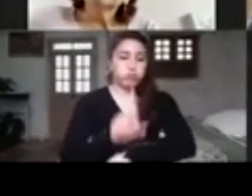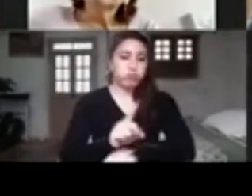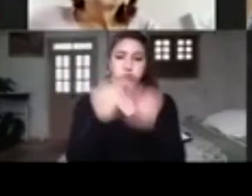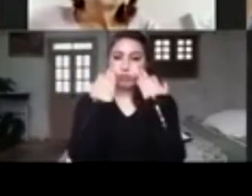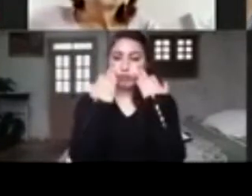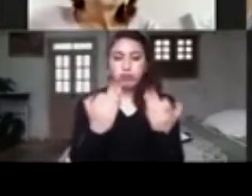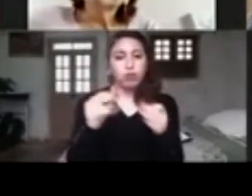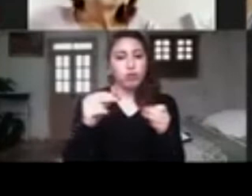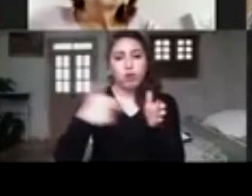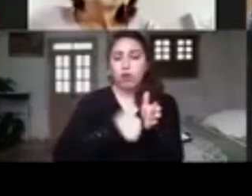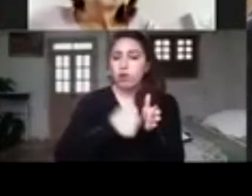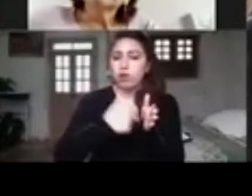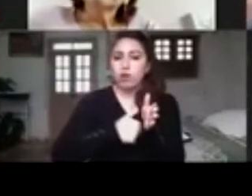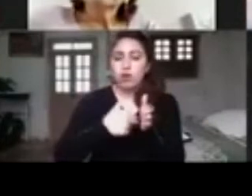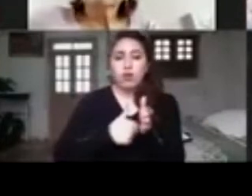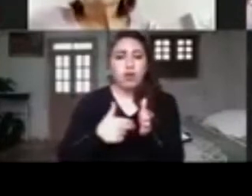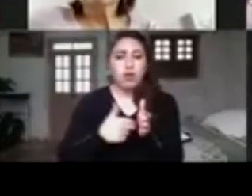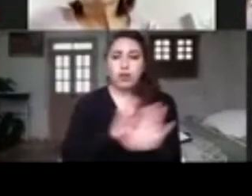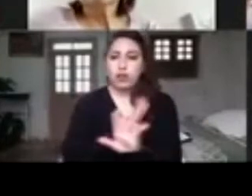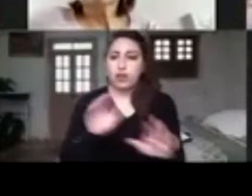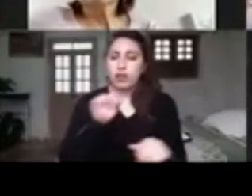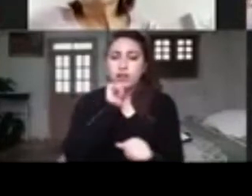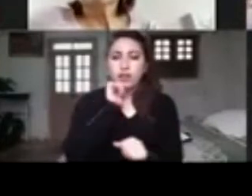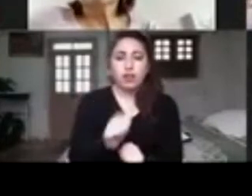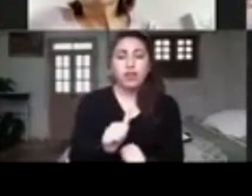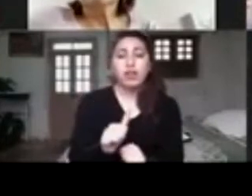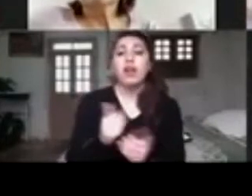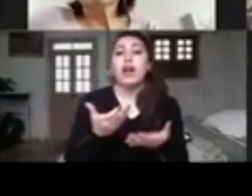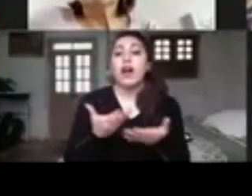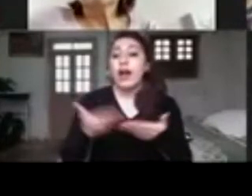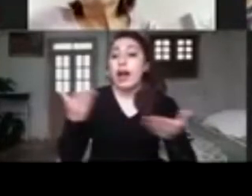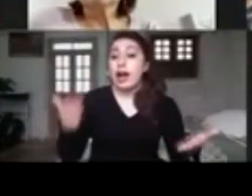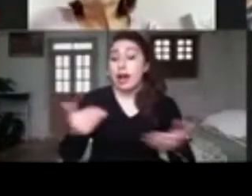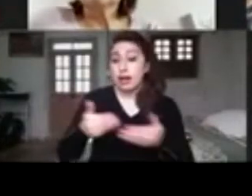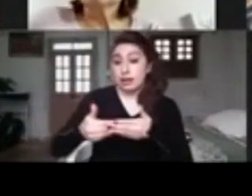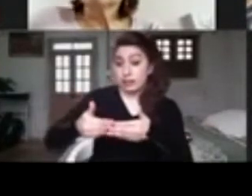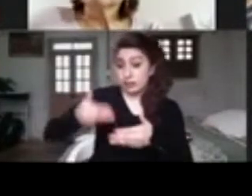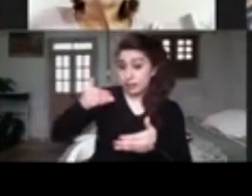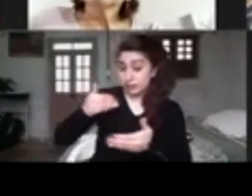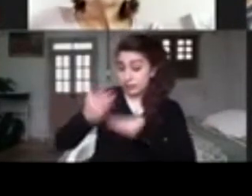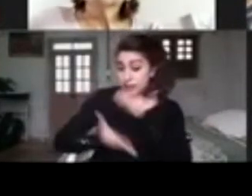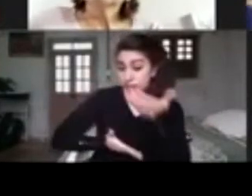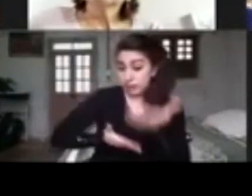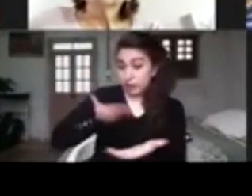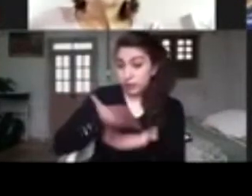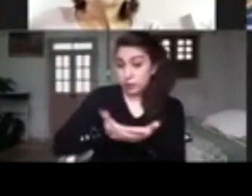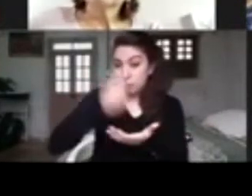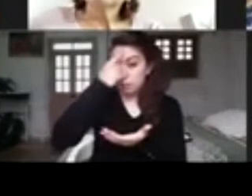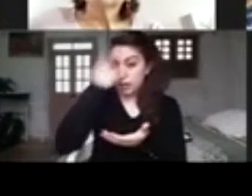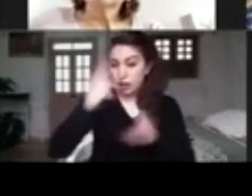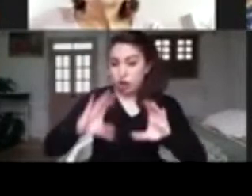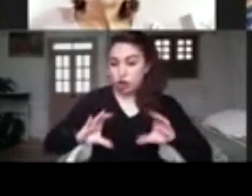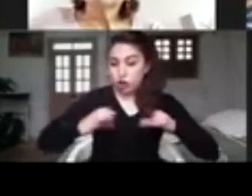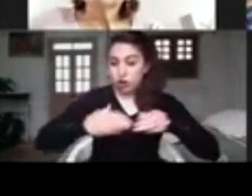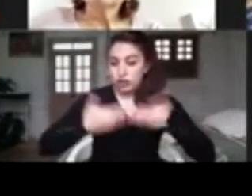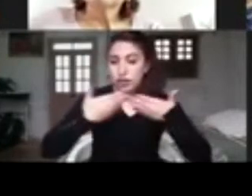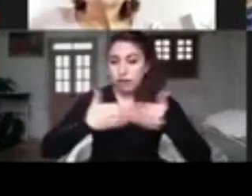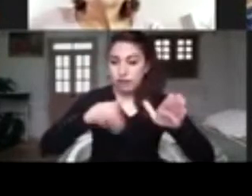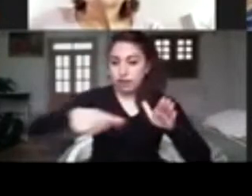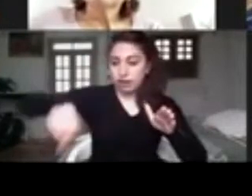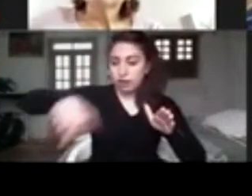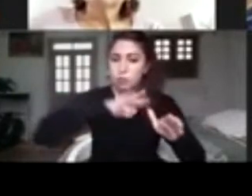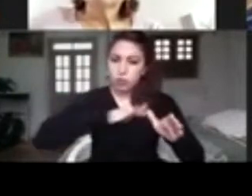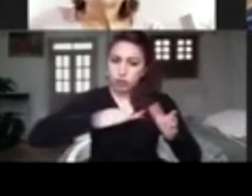haber delineado a través del plan de acciones de Parlamento Abierto que se firmó a final del año pasado, de